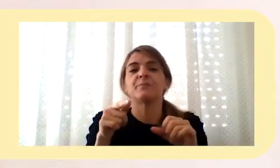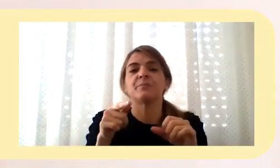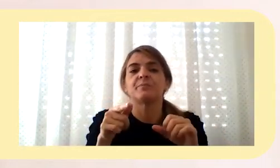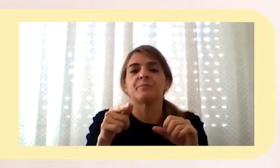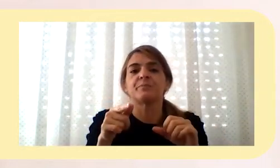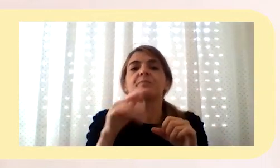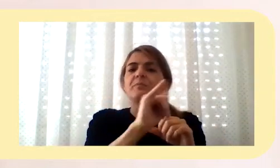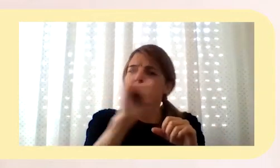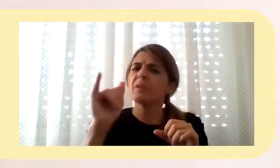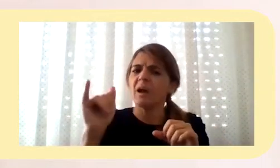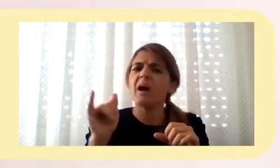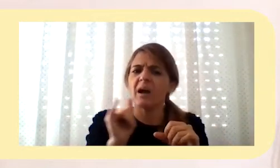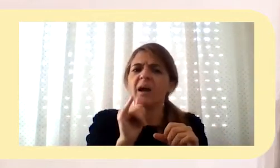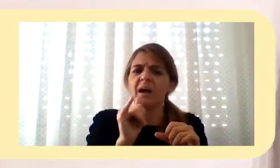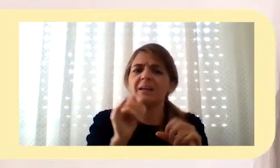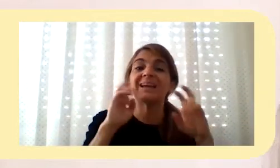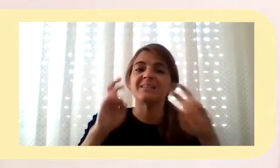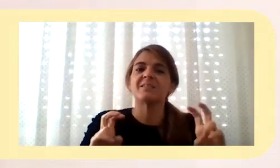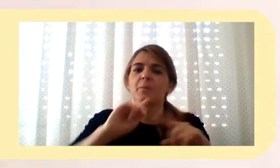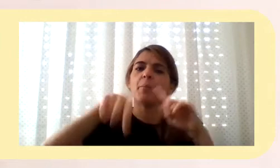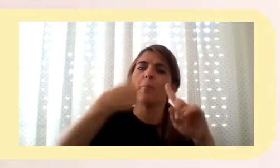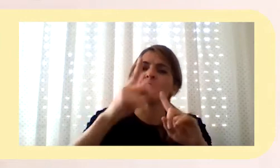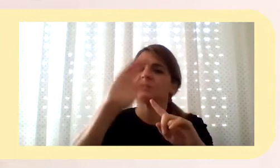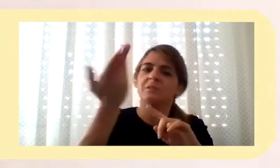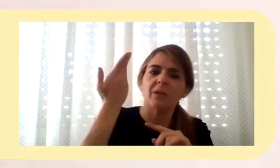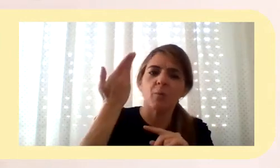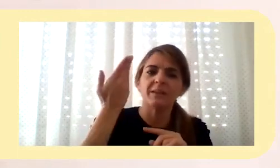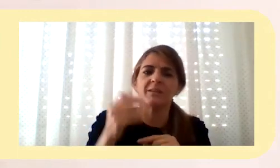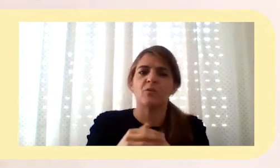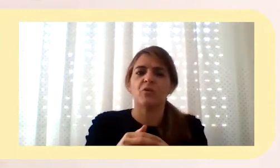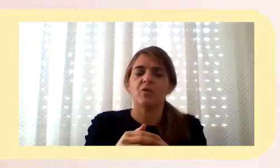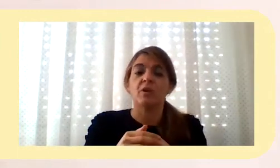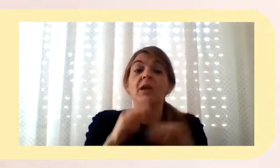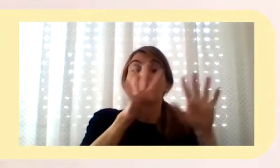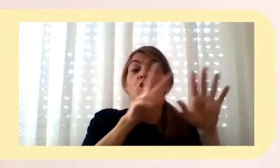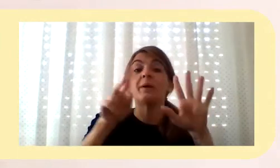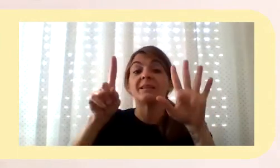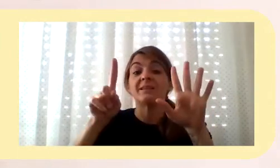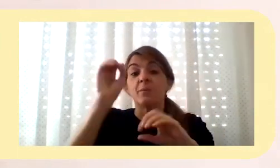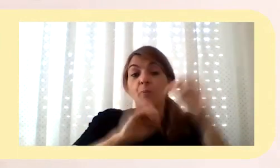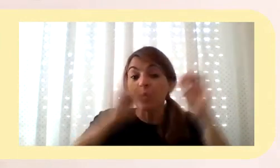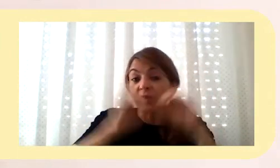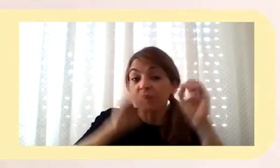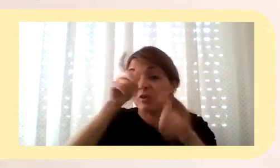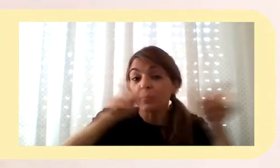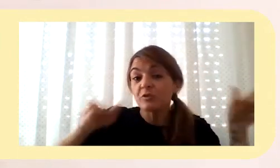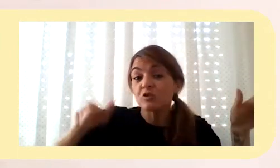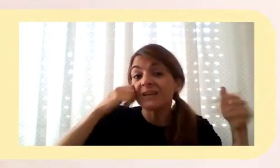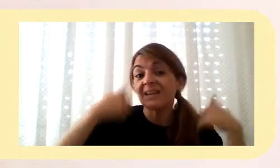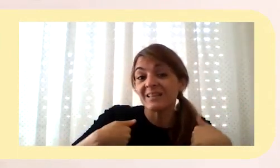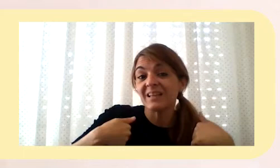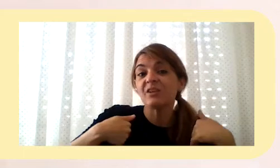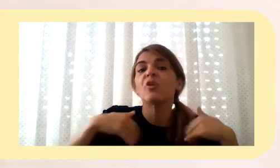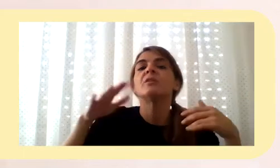presenta estrés postraumático. El 96% del personal sanitario ha estado o está